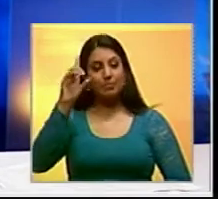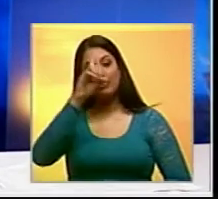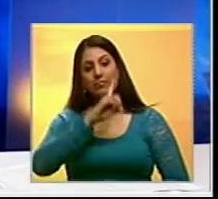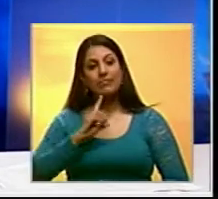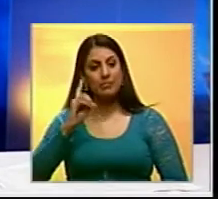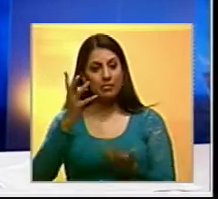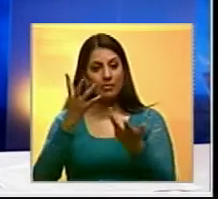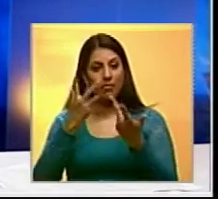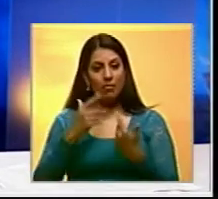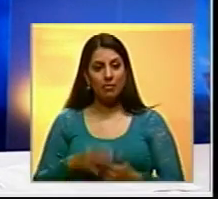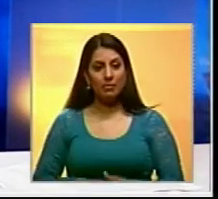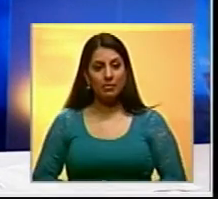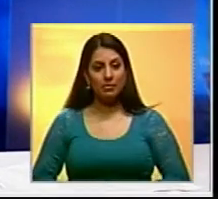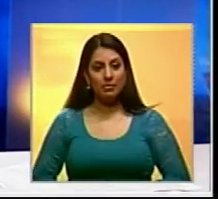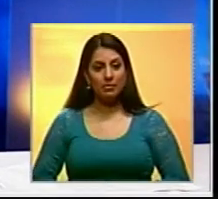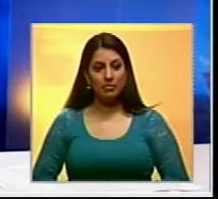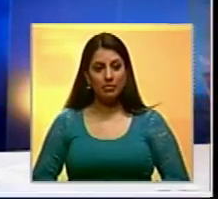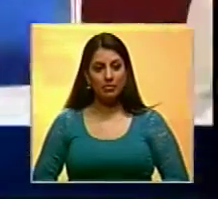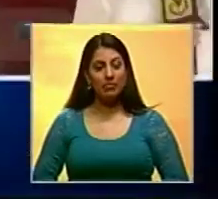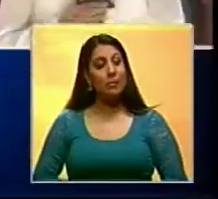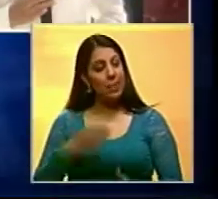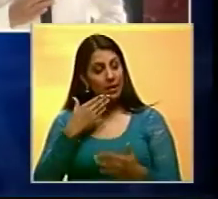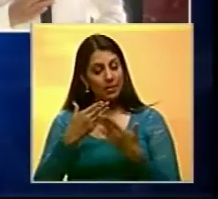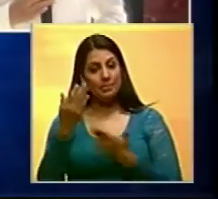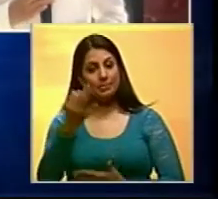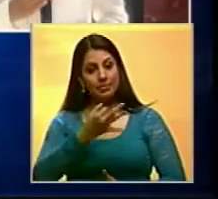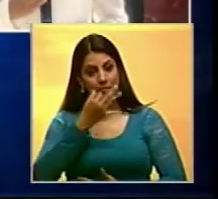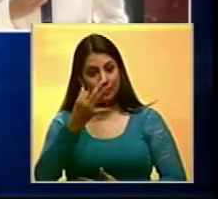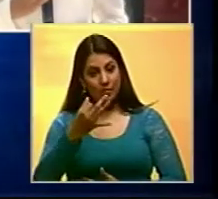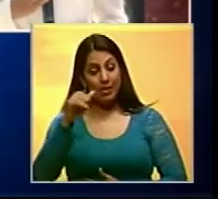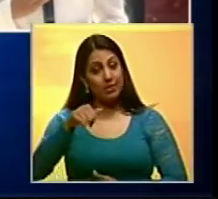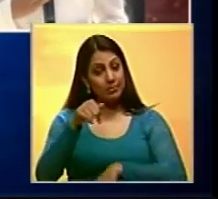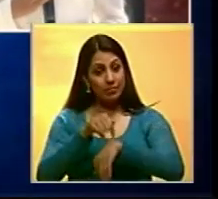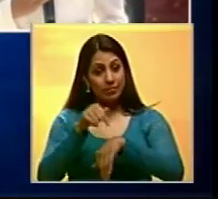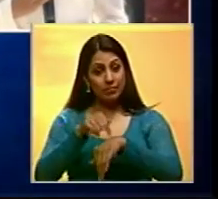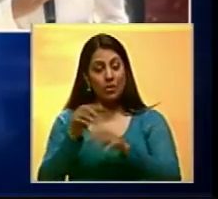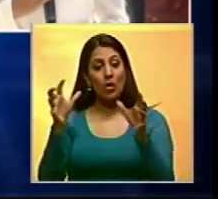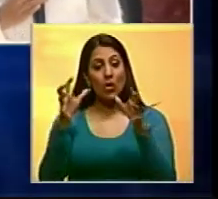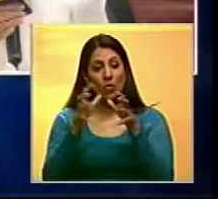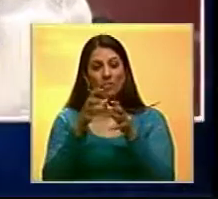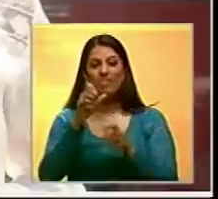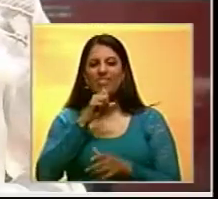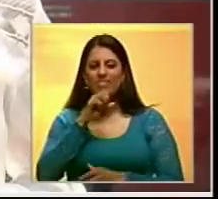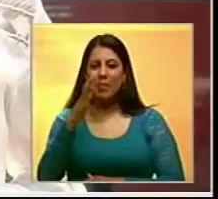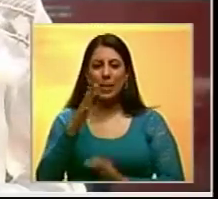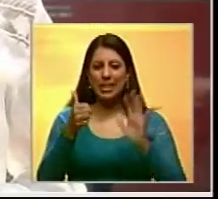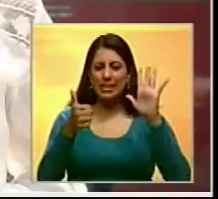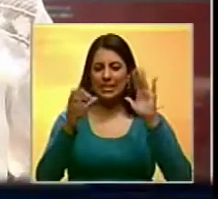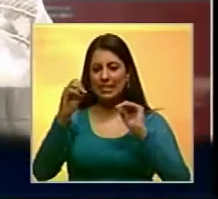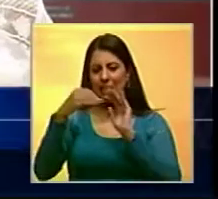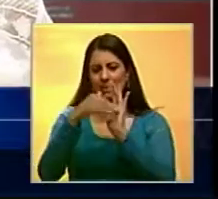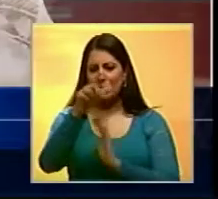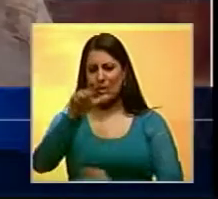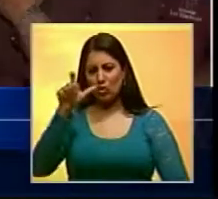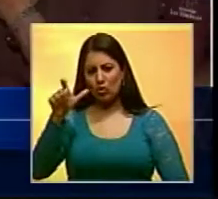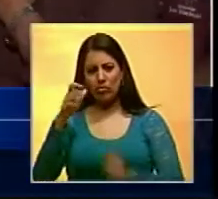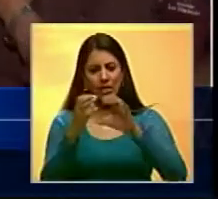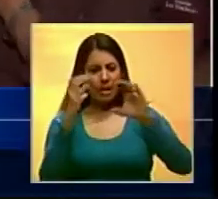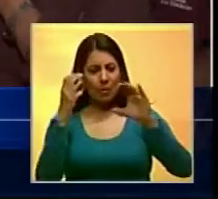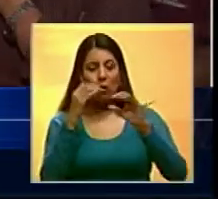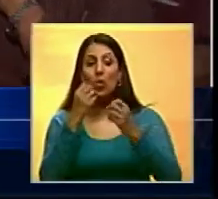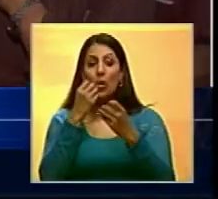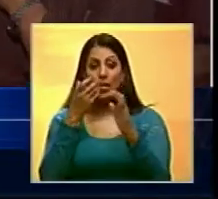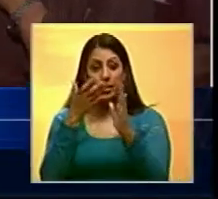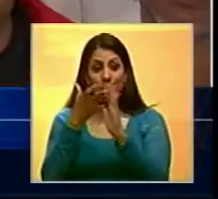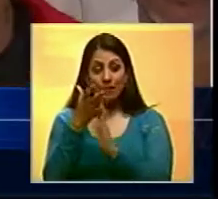nos tiene el reporte. Gracias, buenas tardes. A esta hora el gremio que agrupa a más de 60.000 transportistas